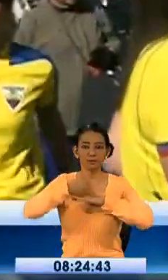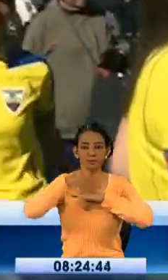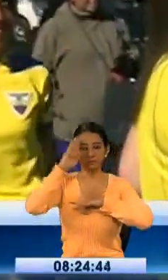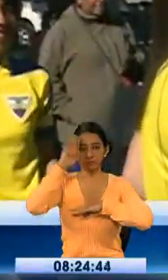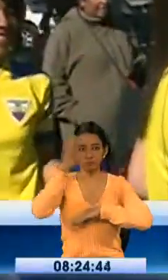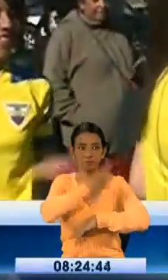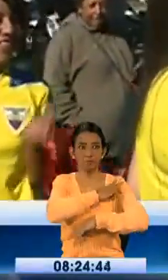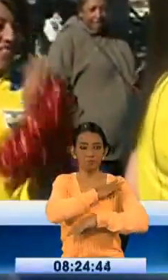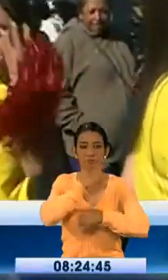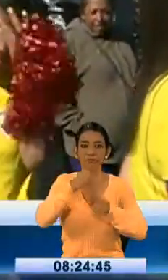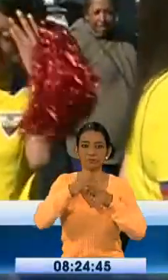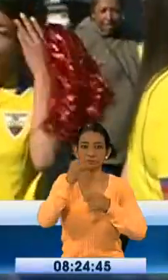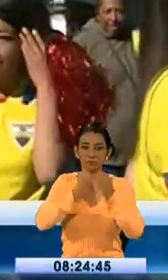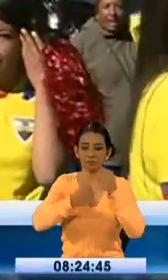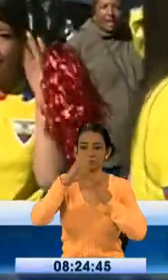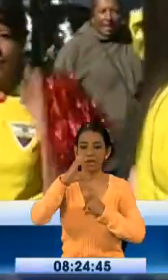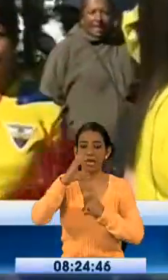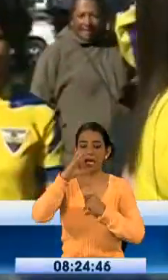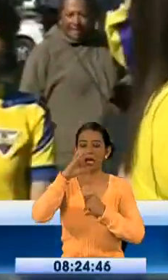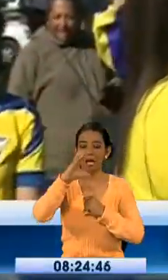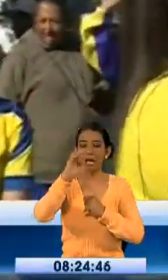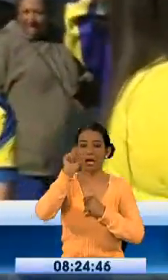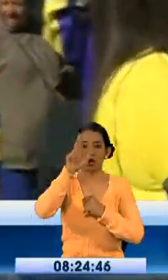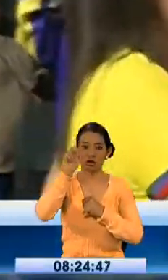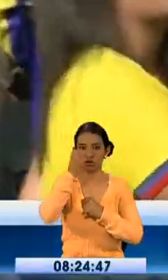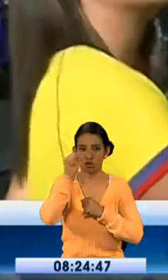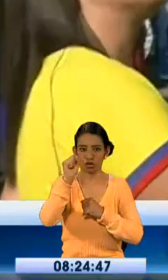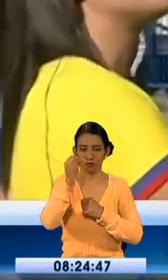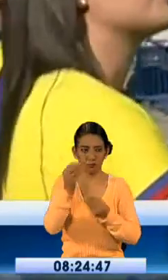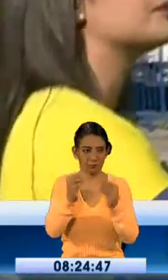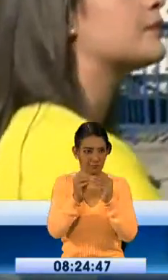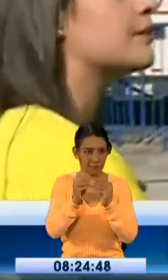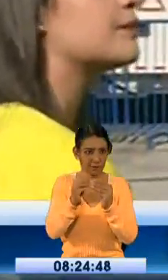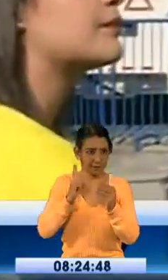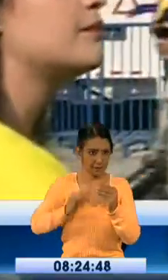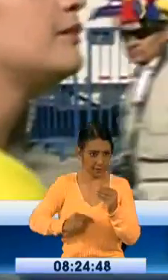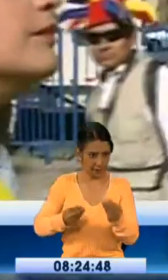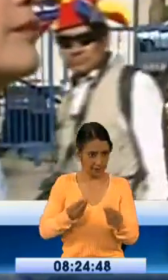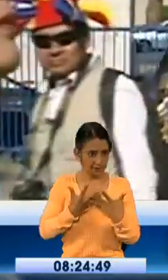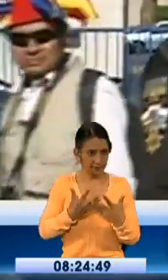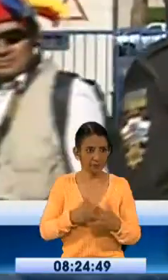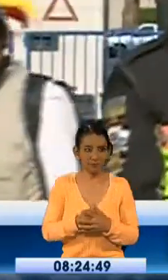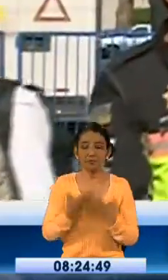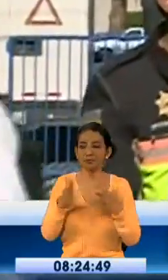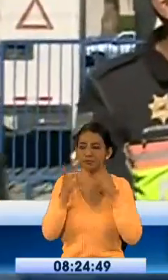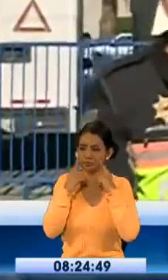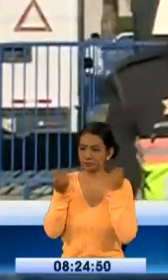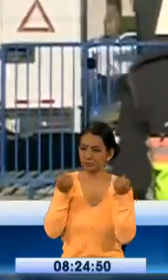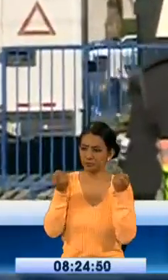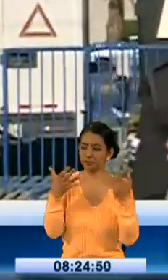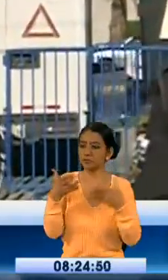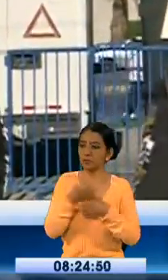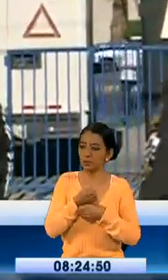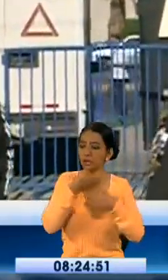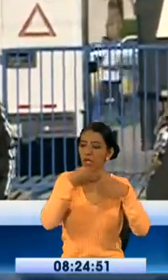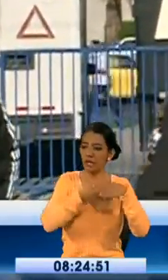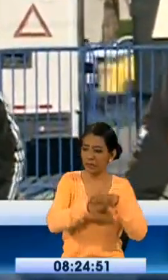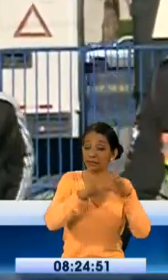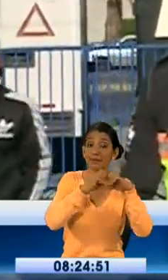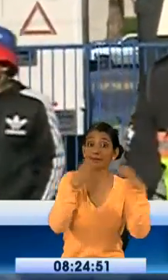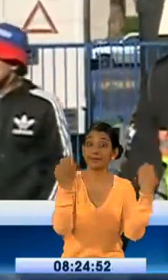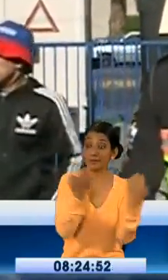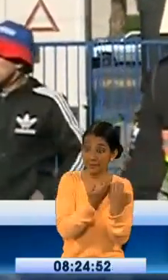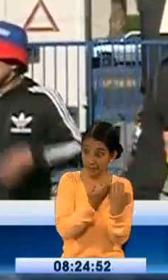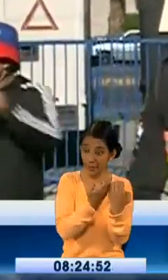Carlos Alulema, quien nos va a contar más detalles. Sí, bueno, el operativo de seguridad es en el interior del estadio,